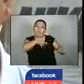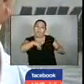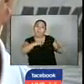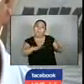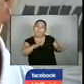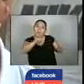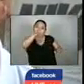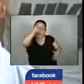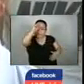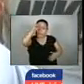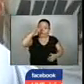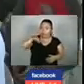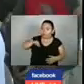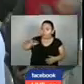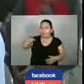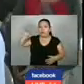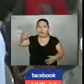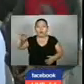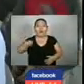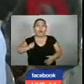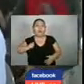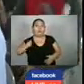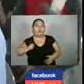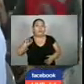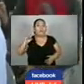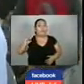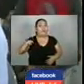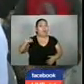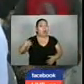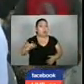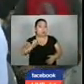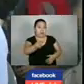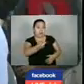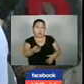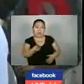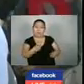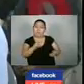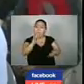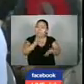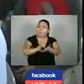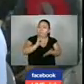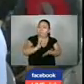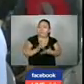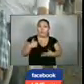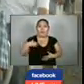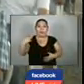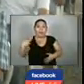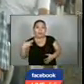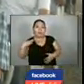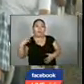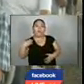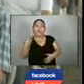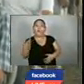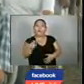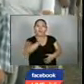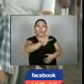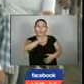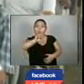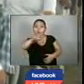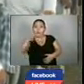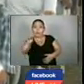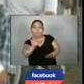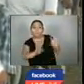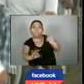a Canadá en un periodo de 2 años, tiempo que dicen que aprovecharán, tomando en cuenta que fueron elegidos de más de 40.000 personas que